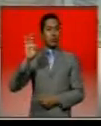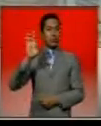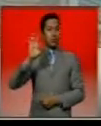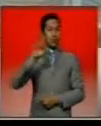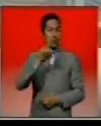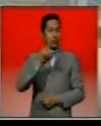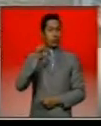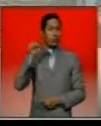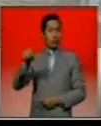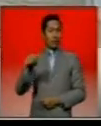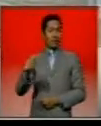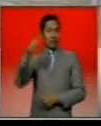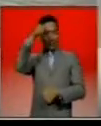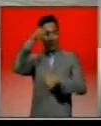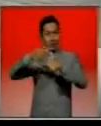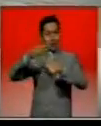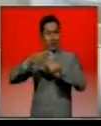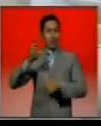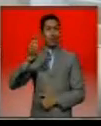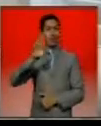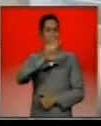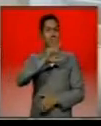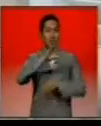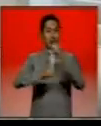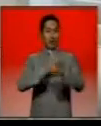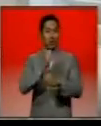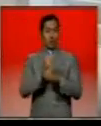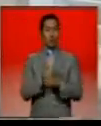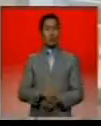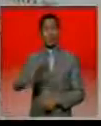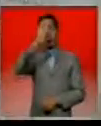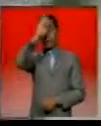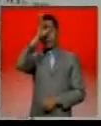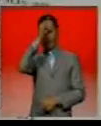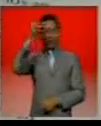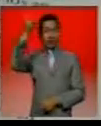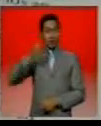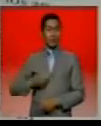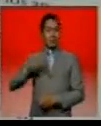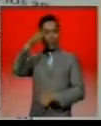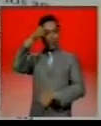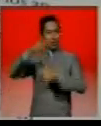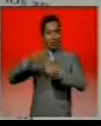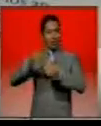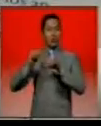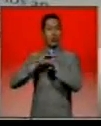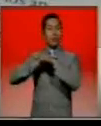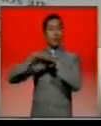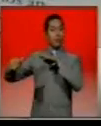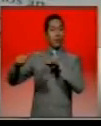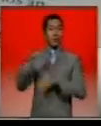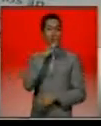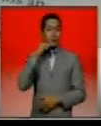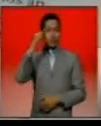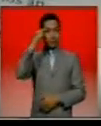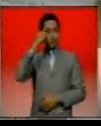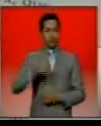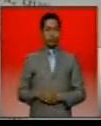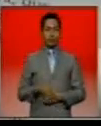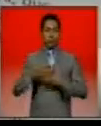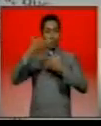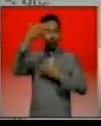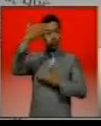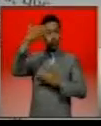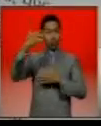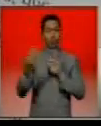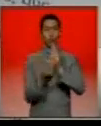II, Francisco busca reivindicar la gestión de Karel Wojtyla. El documento consta de 6 capítulos, aborda la